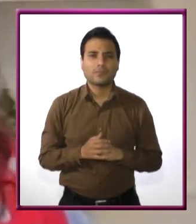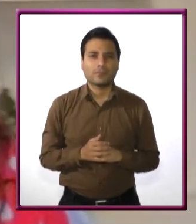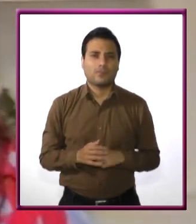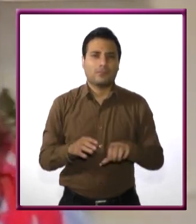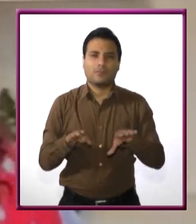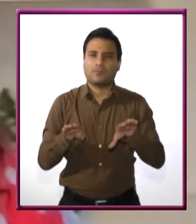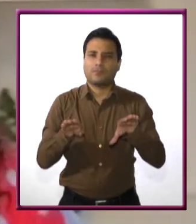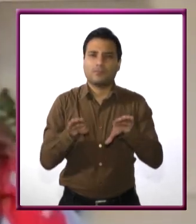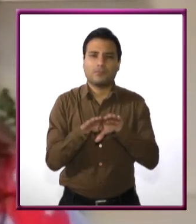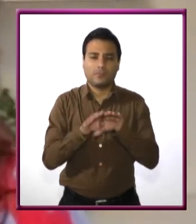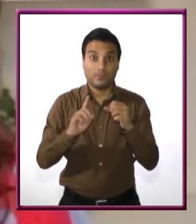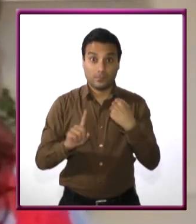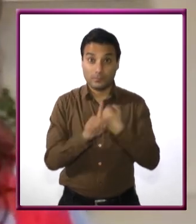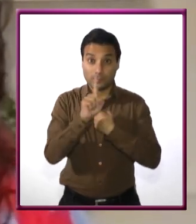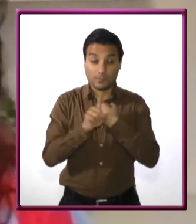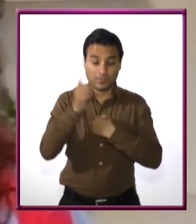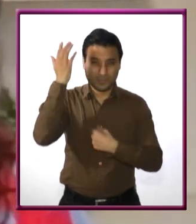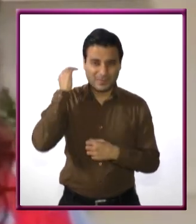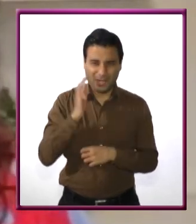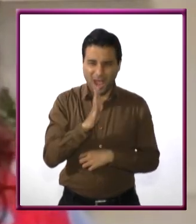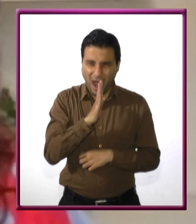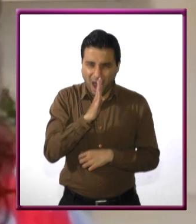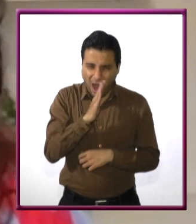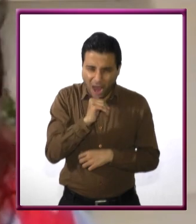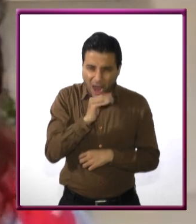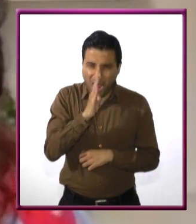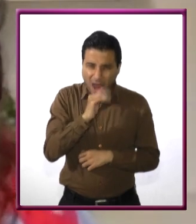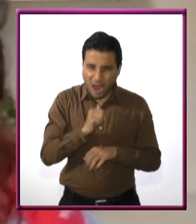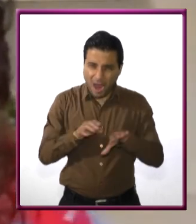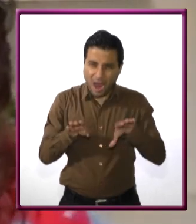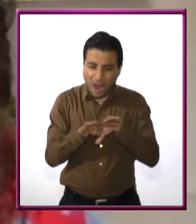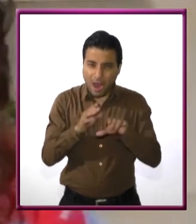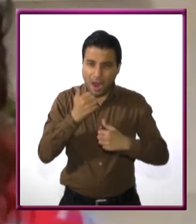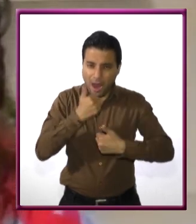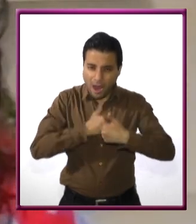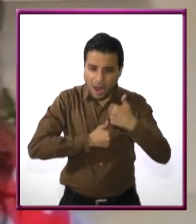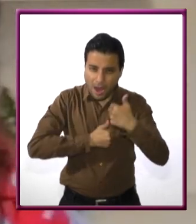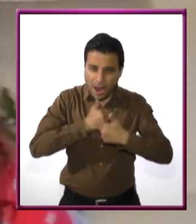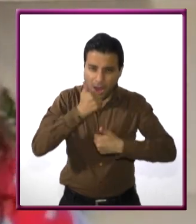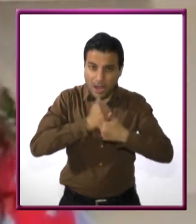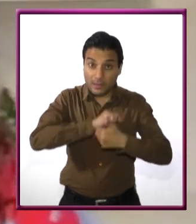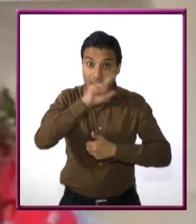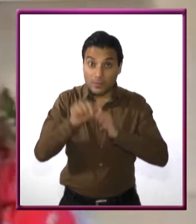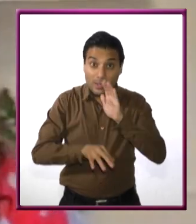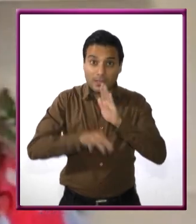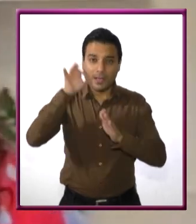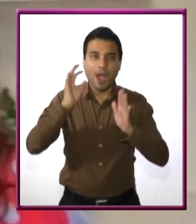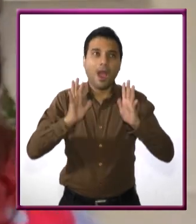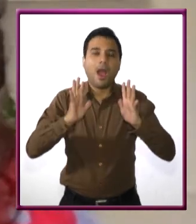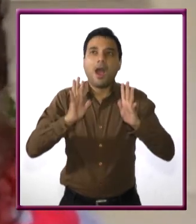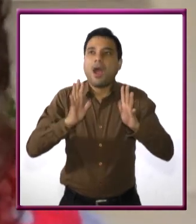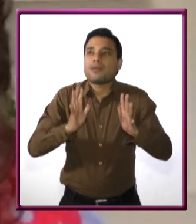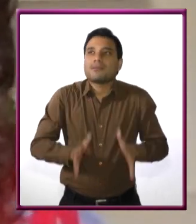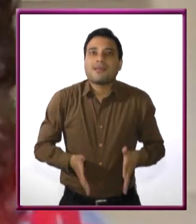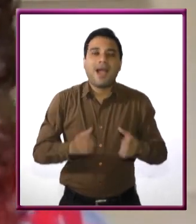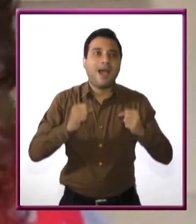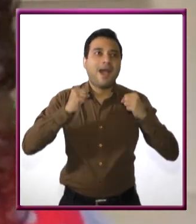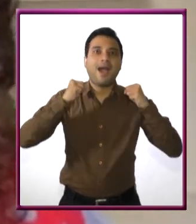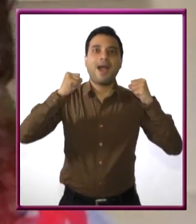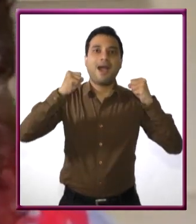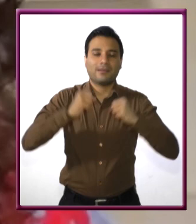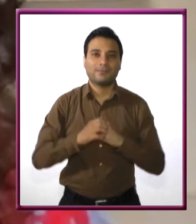finalmente pudo resolver un problema que lo había tenido ofuscado durante largo tiempo, ¿no? Entonces es